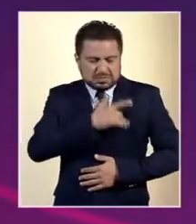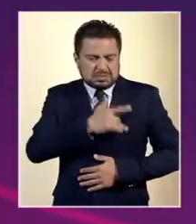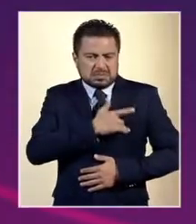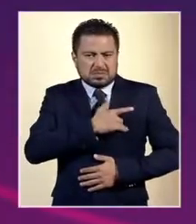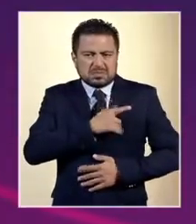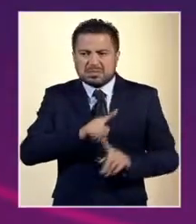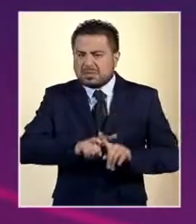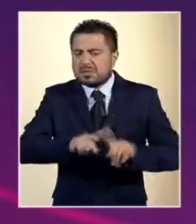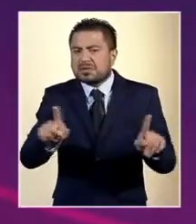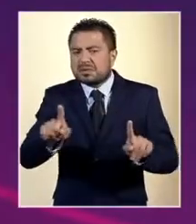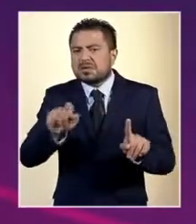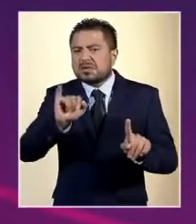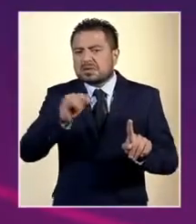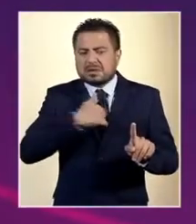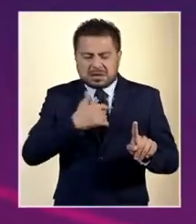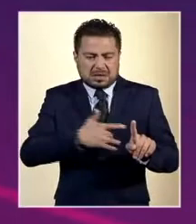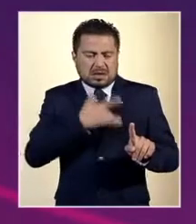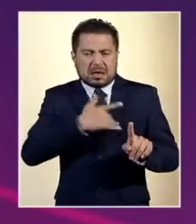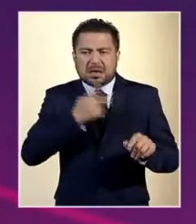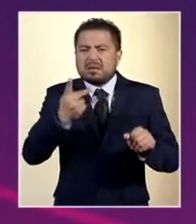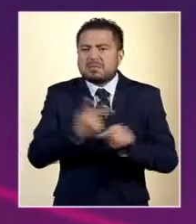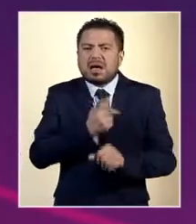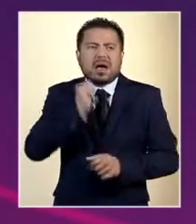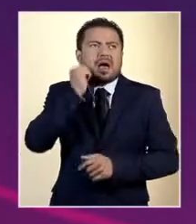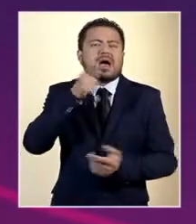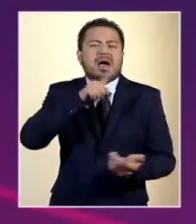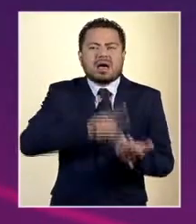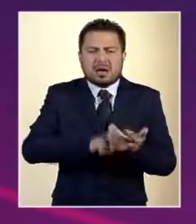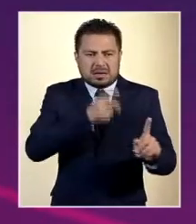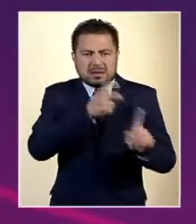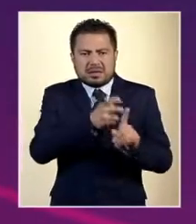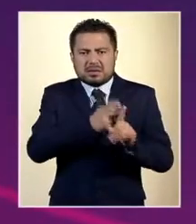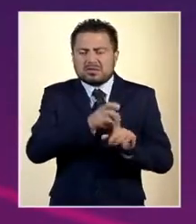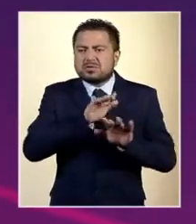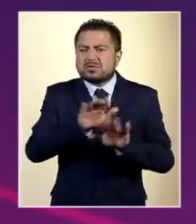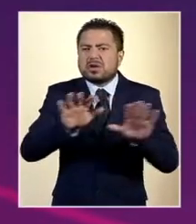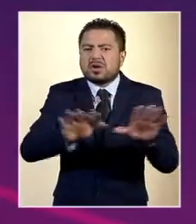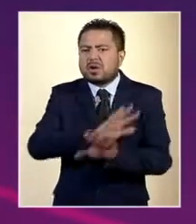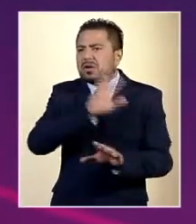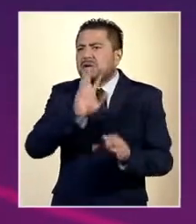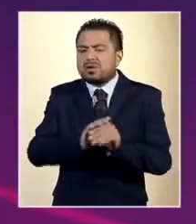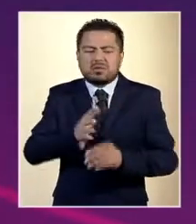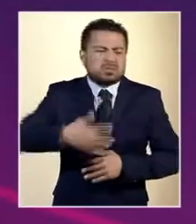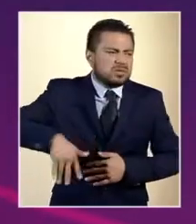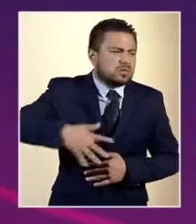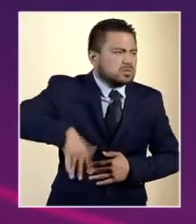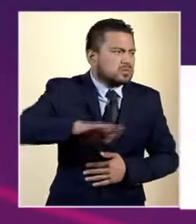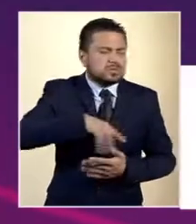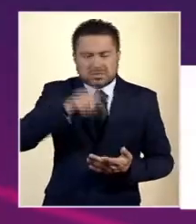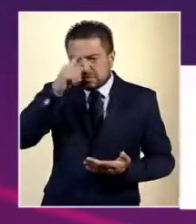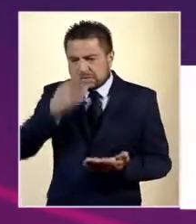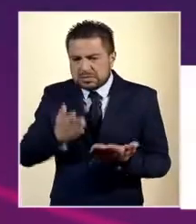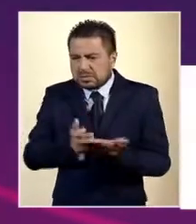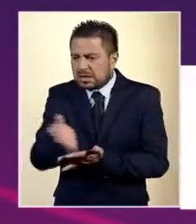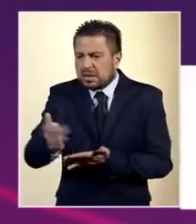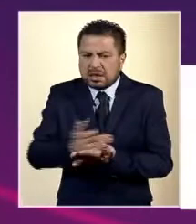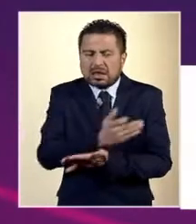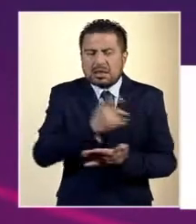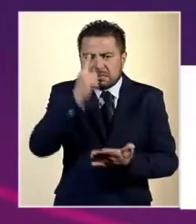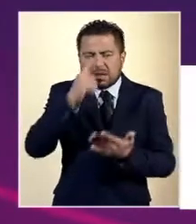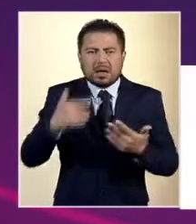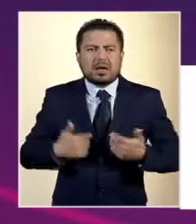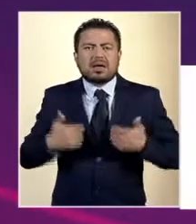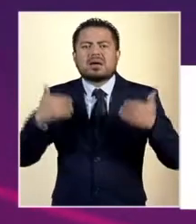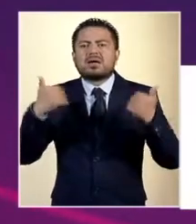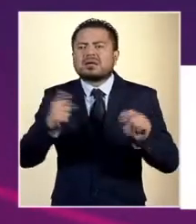perspectiva distinta, ¿no? O sea, a mí me parece que pasa un poco por ahí y sobre todo buscar estos canales para